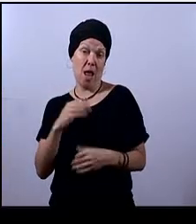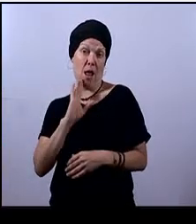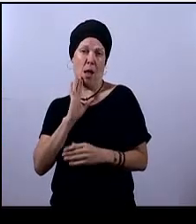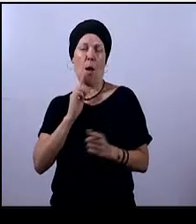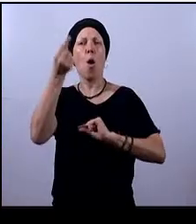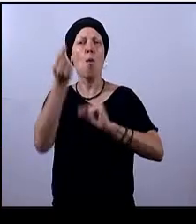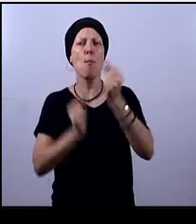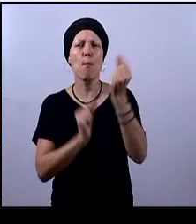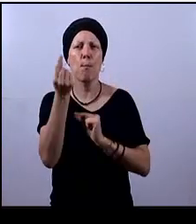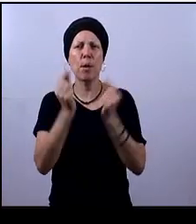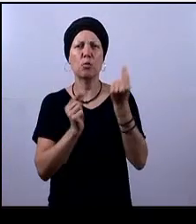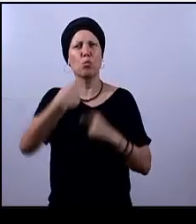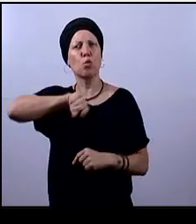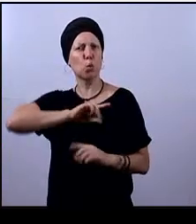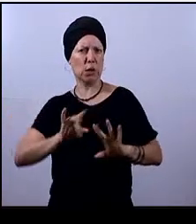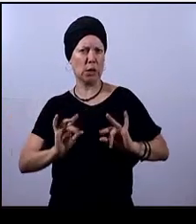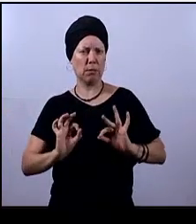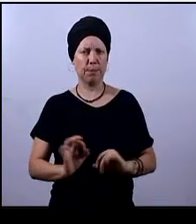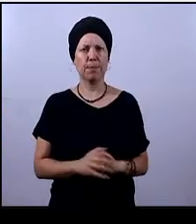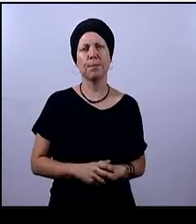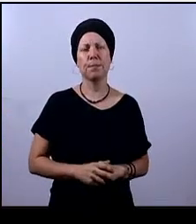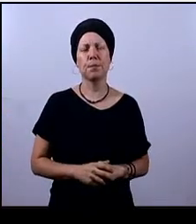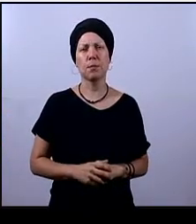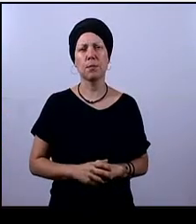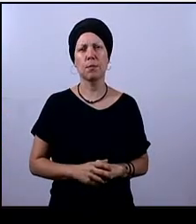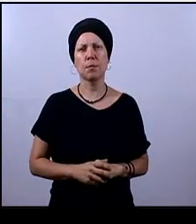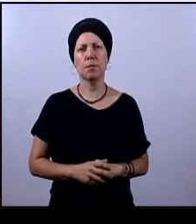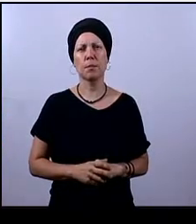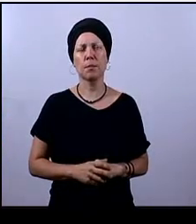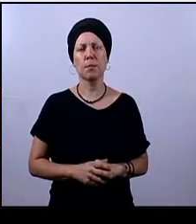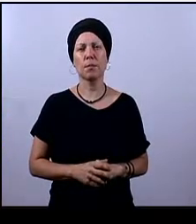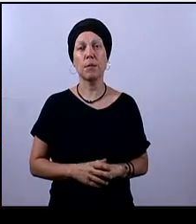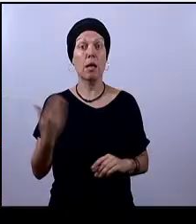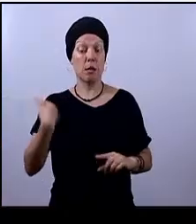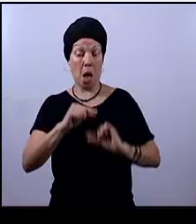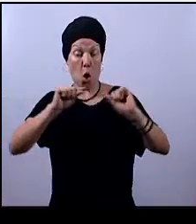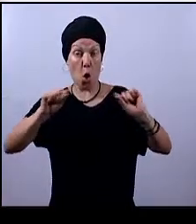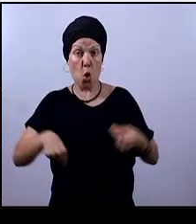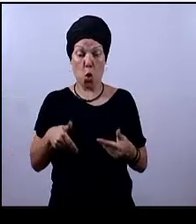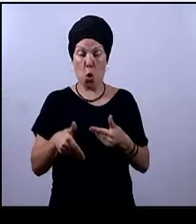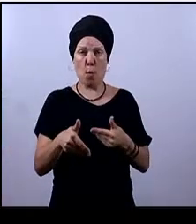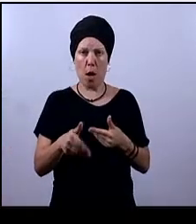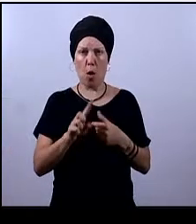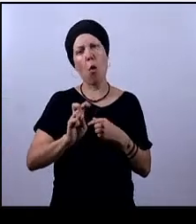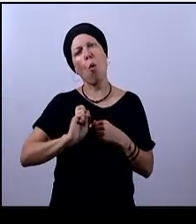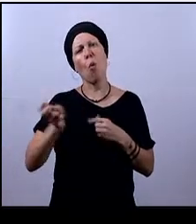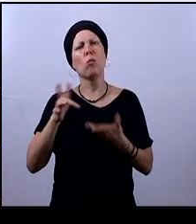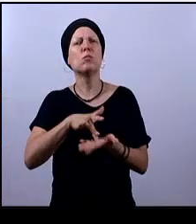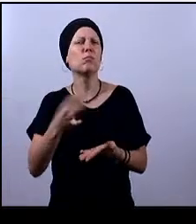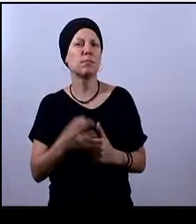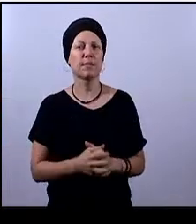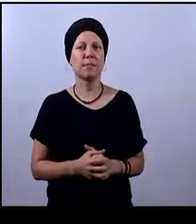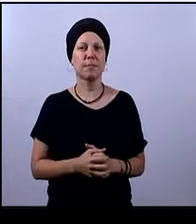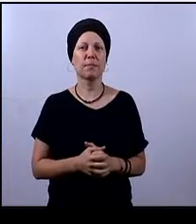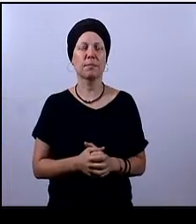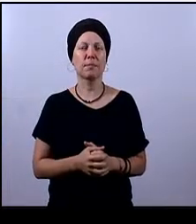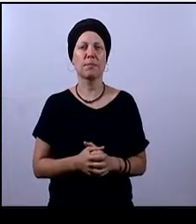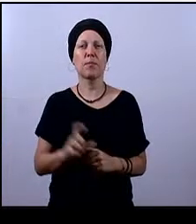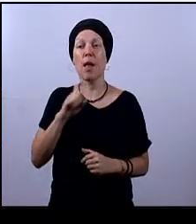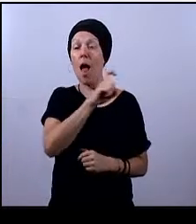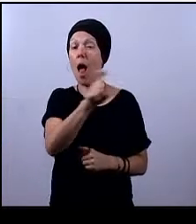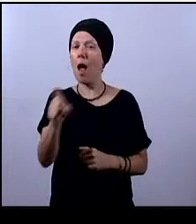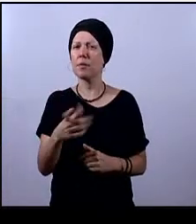los presupuestos de nuestra región. Una vez firmado el convenio, el siguiente paso va a ser comunicarlo